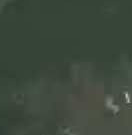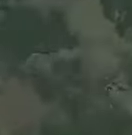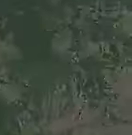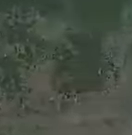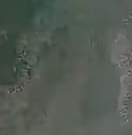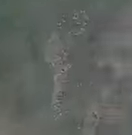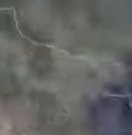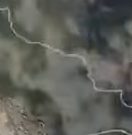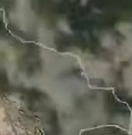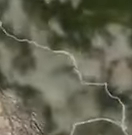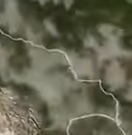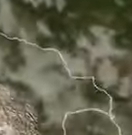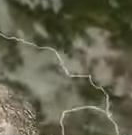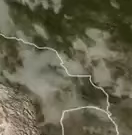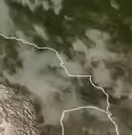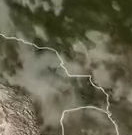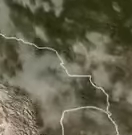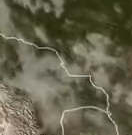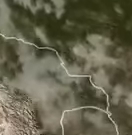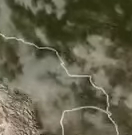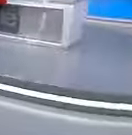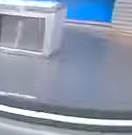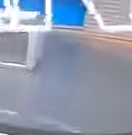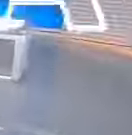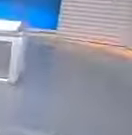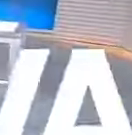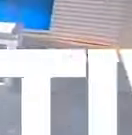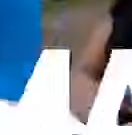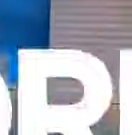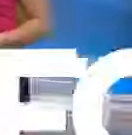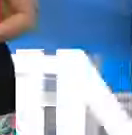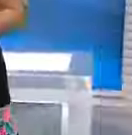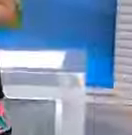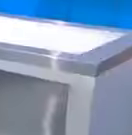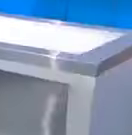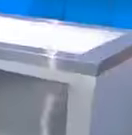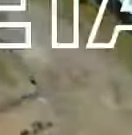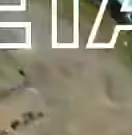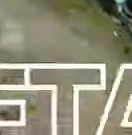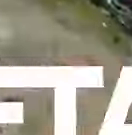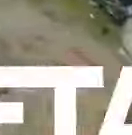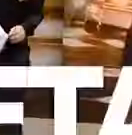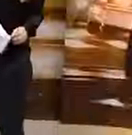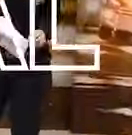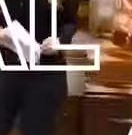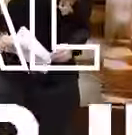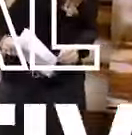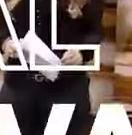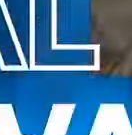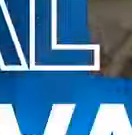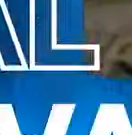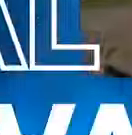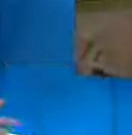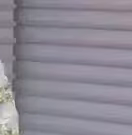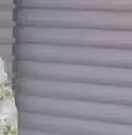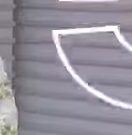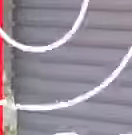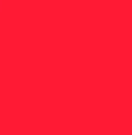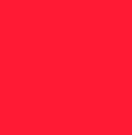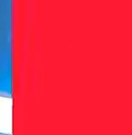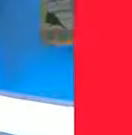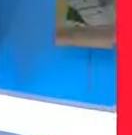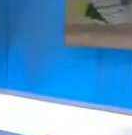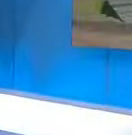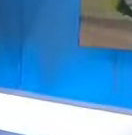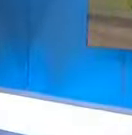TV Perú, la señal con mayor cobertura nacional, te brinda la mañana informativa más completa, plural y objetiva. Desde las